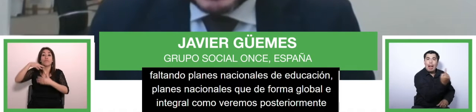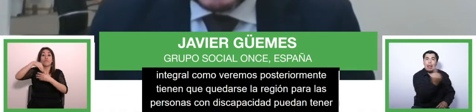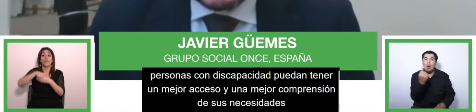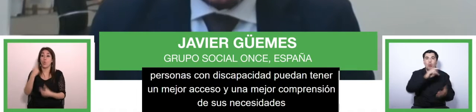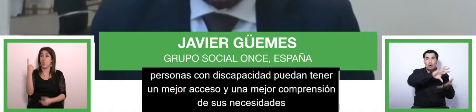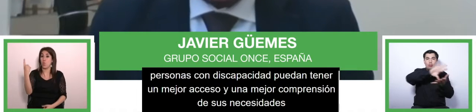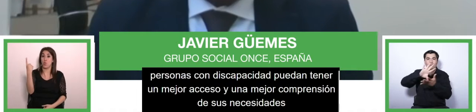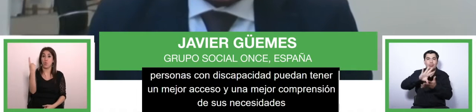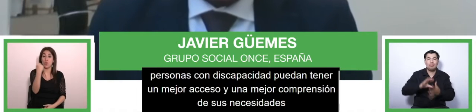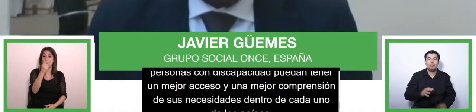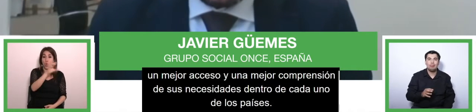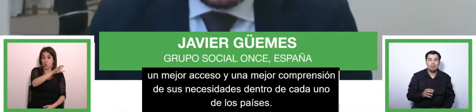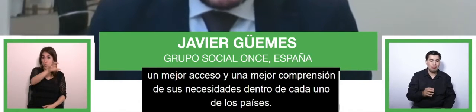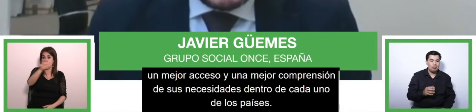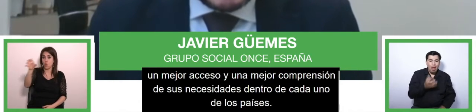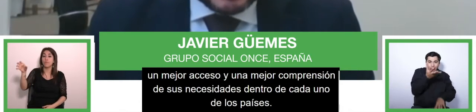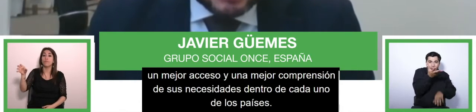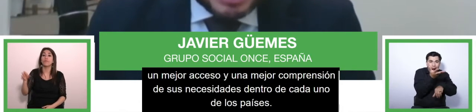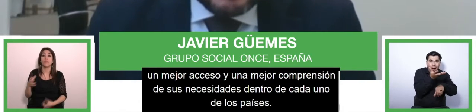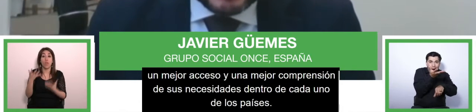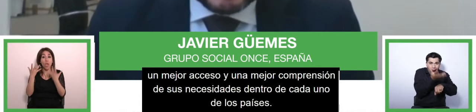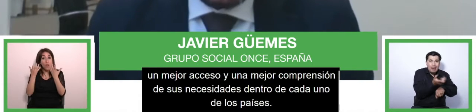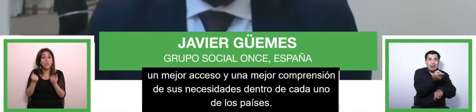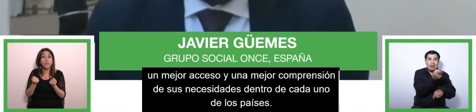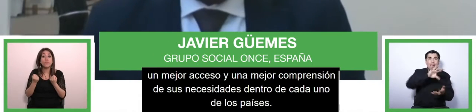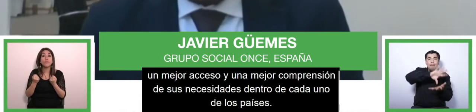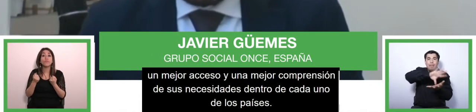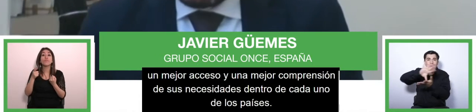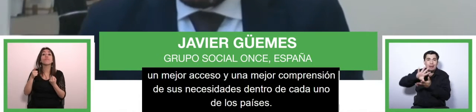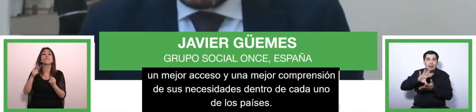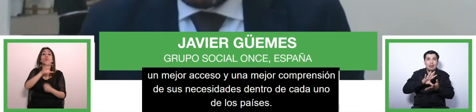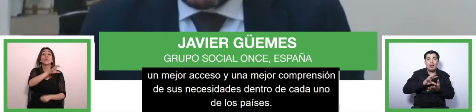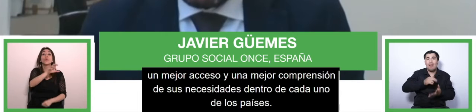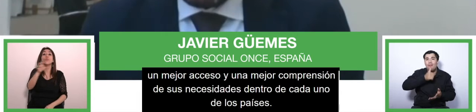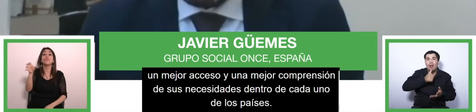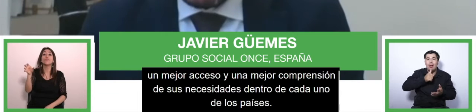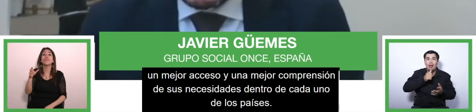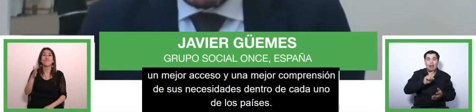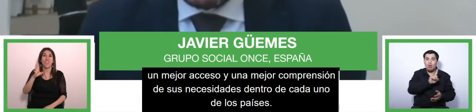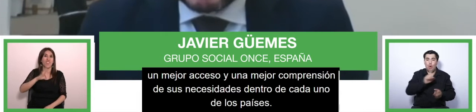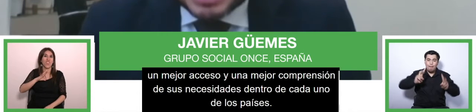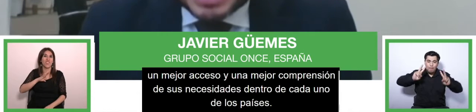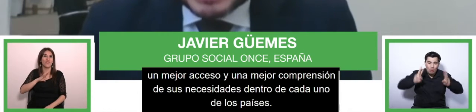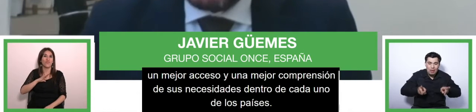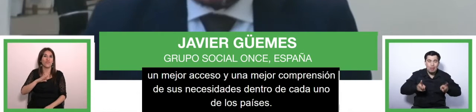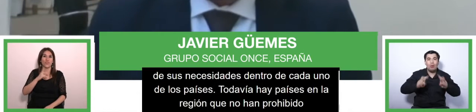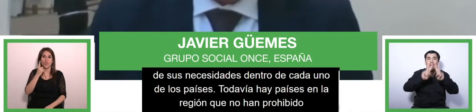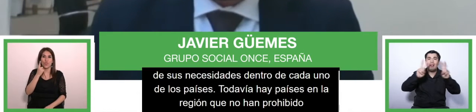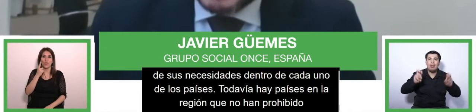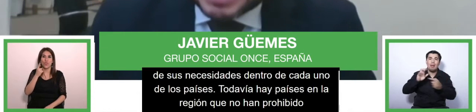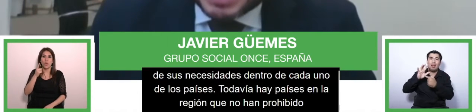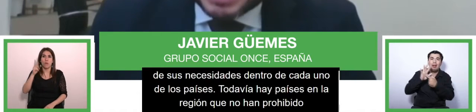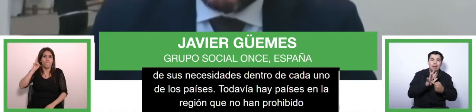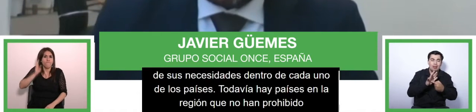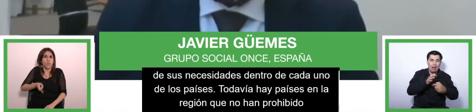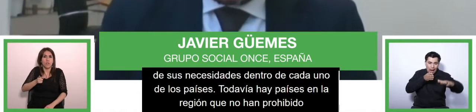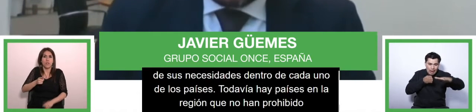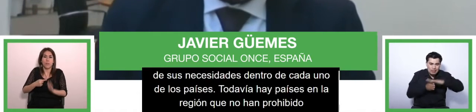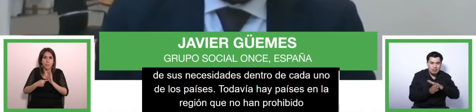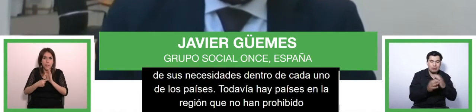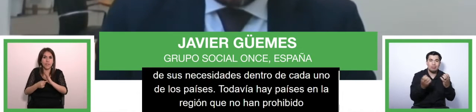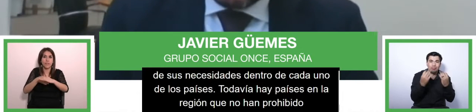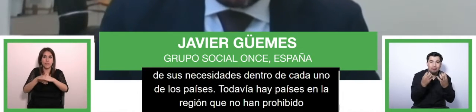hay países en la región que no han prohibido la discriminación en la educación, que no tienen de manera expresa en